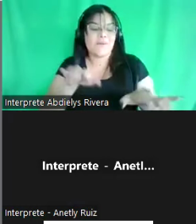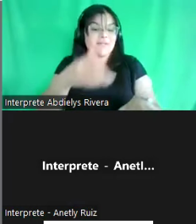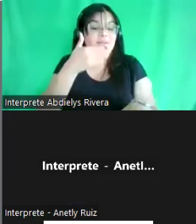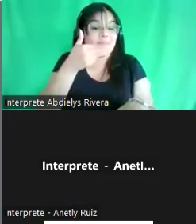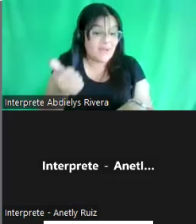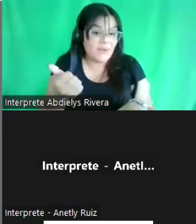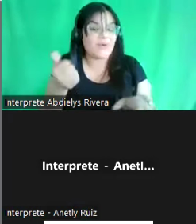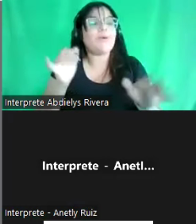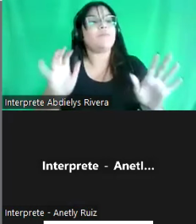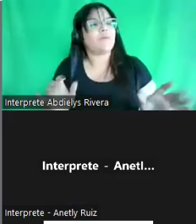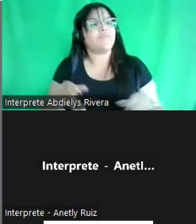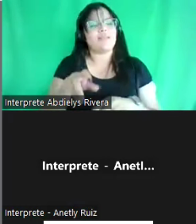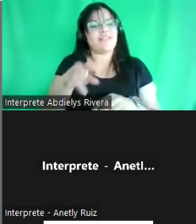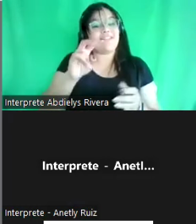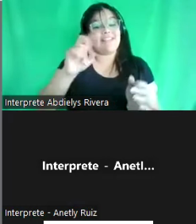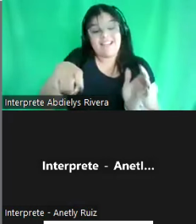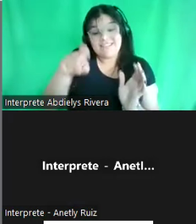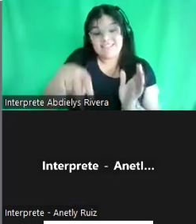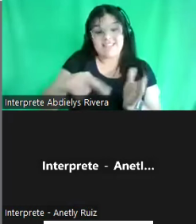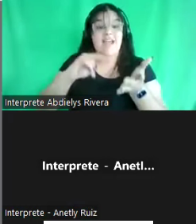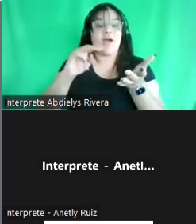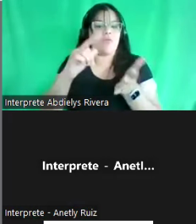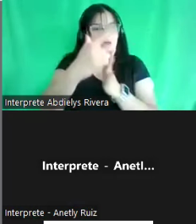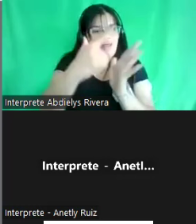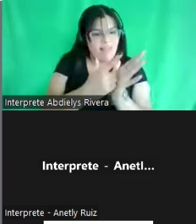llama una ley gemela, y es la ley 44 del